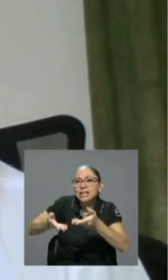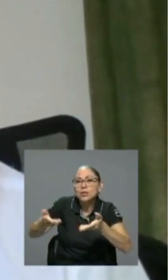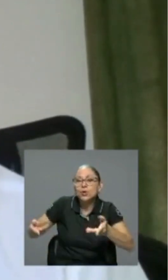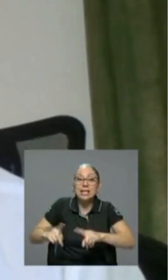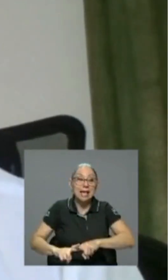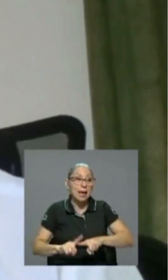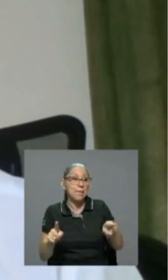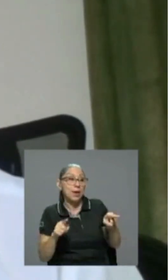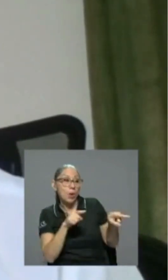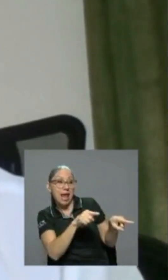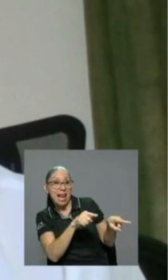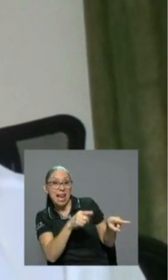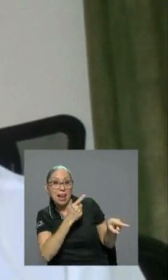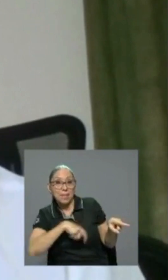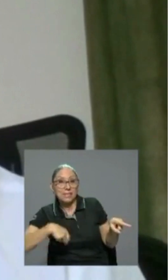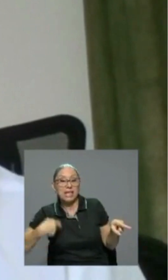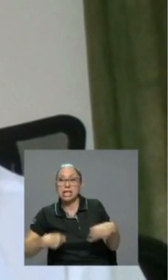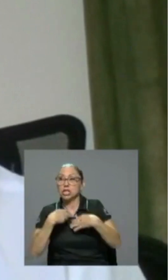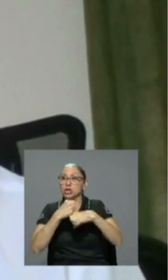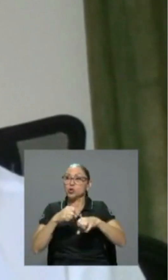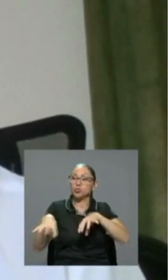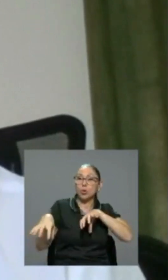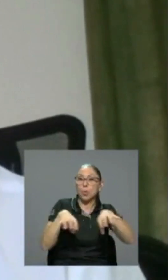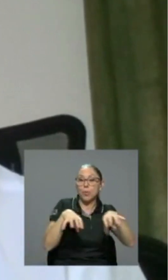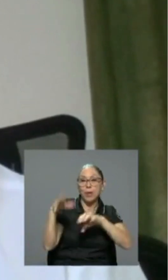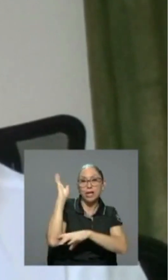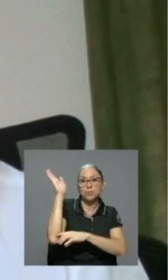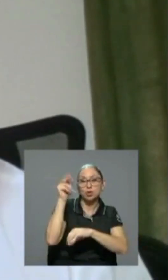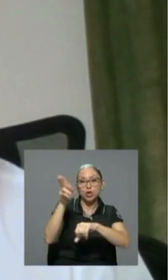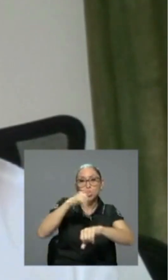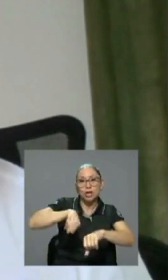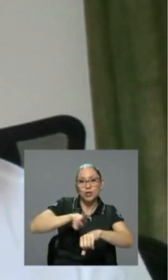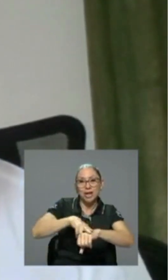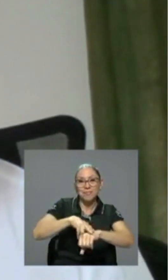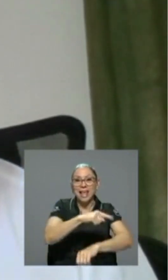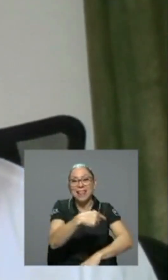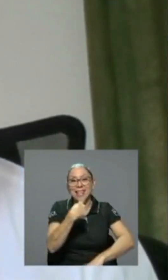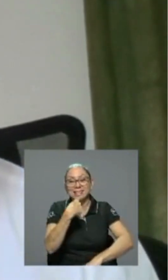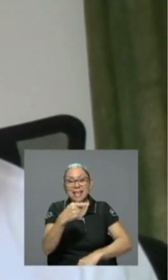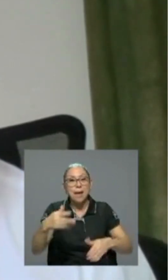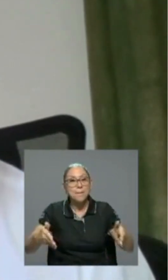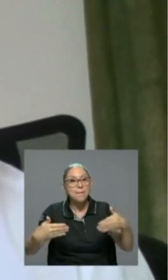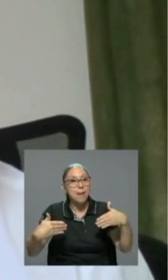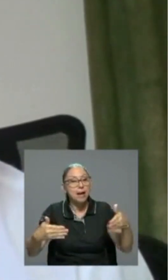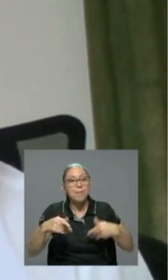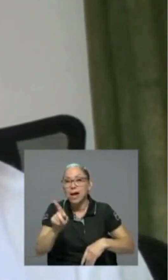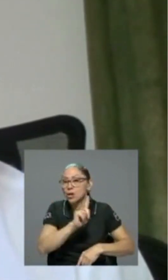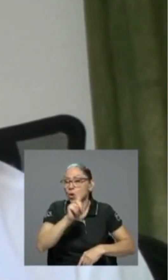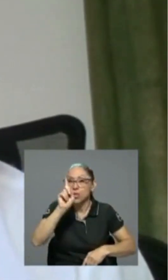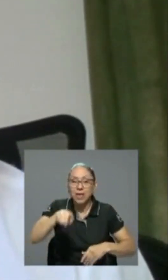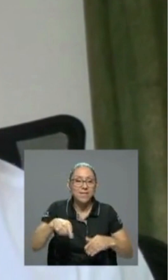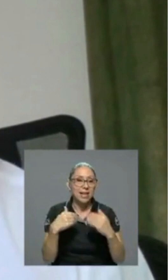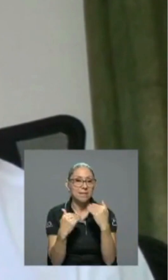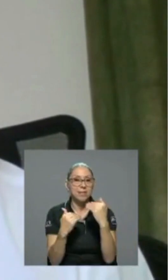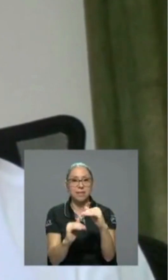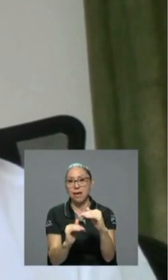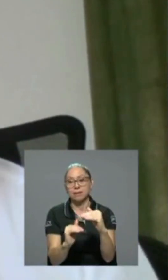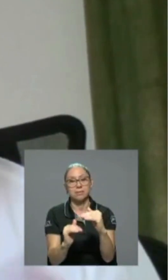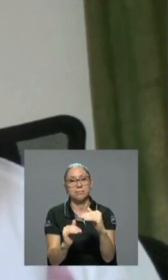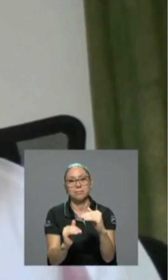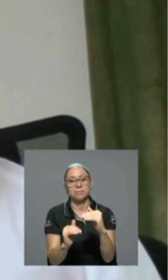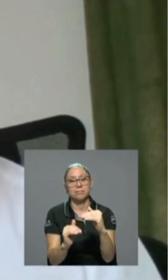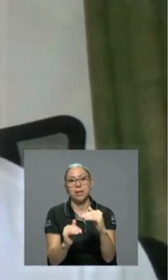esta exposición nacional y él decía que pues Panamá no debería limitarse